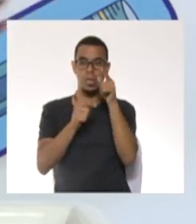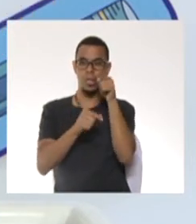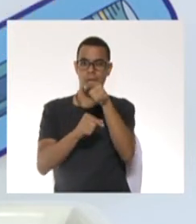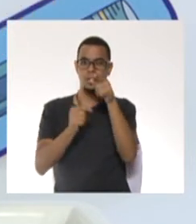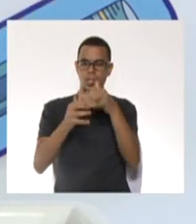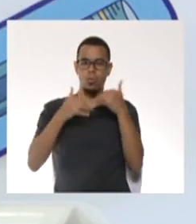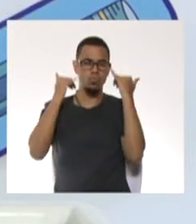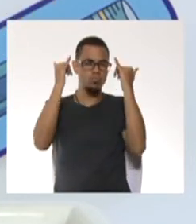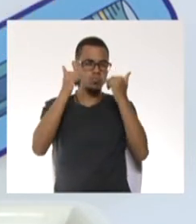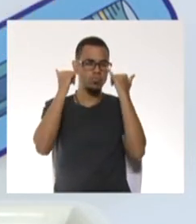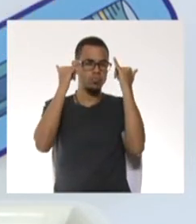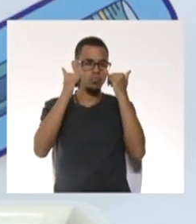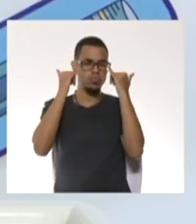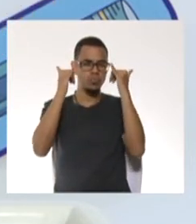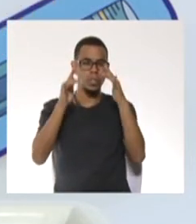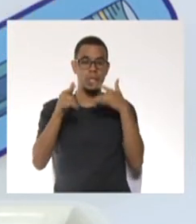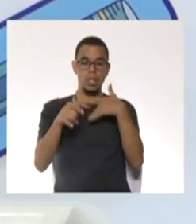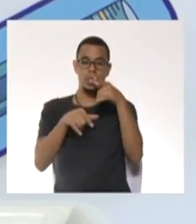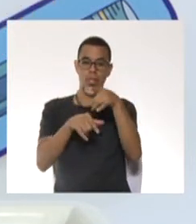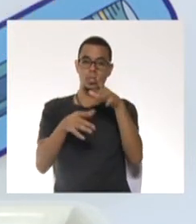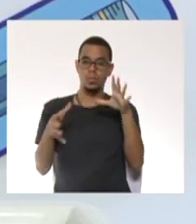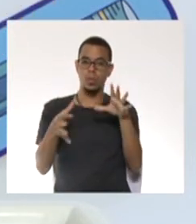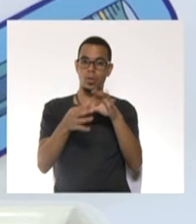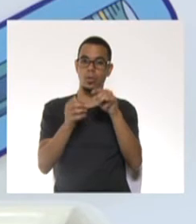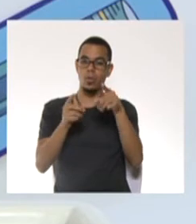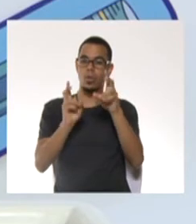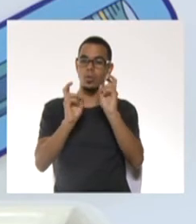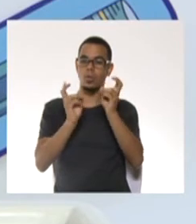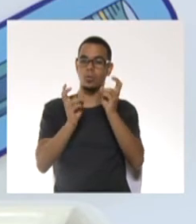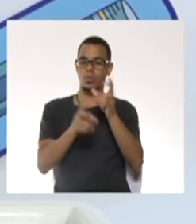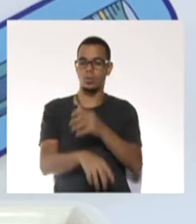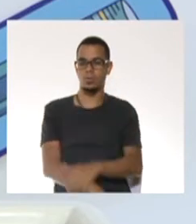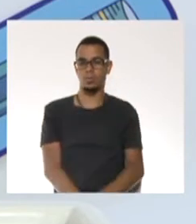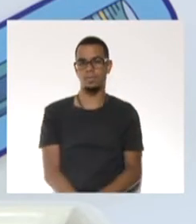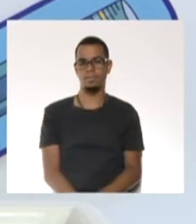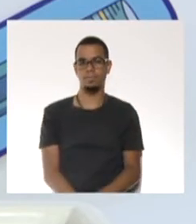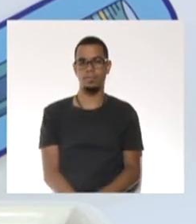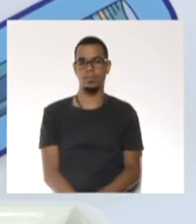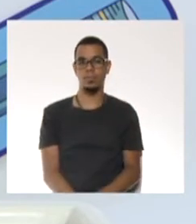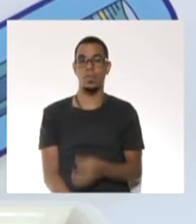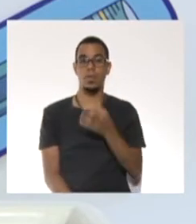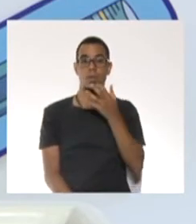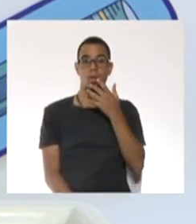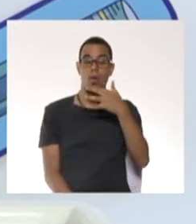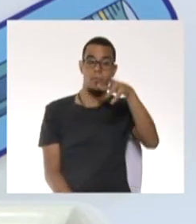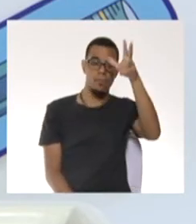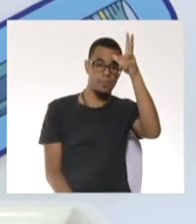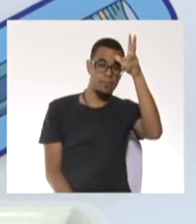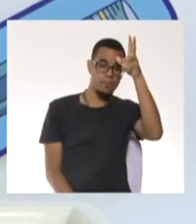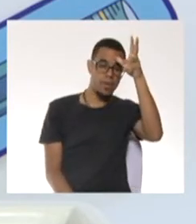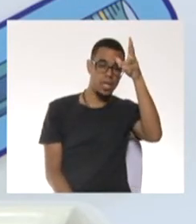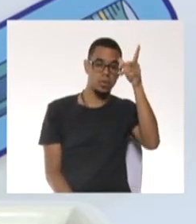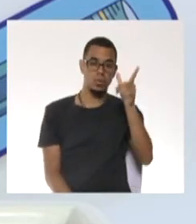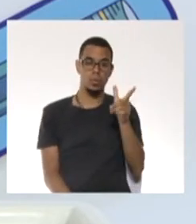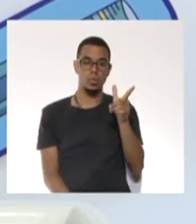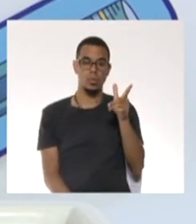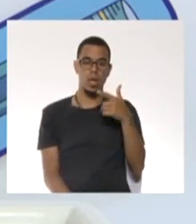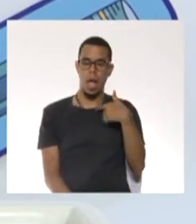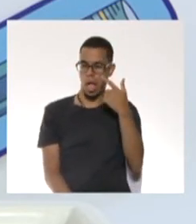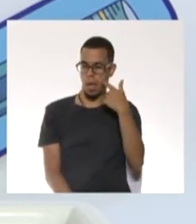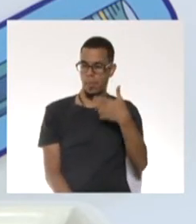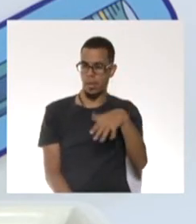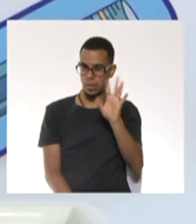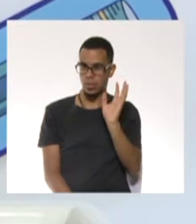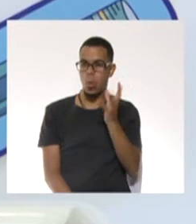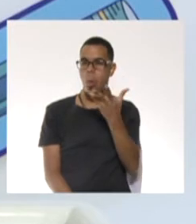allá, que eso también lo relacionamos con nuestro tema generador. En el estado Falcón, a ver, mi gente del estado